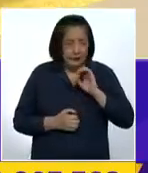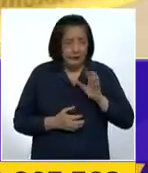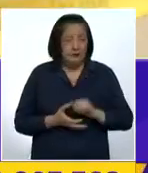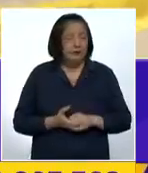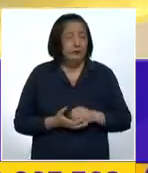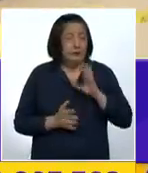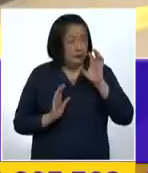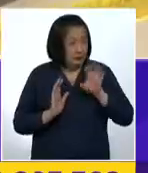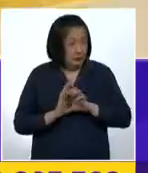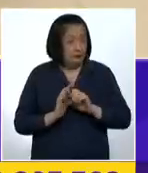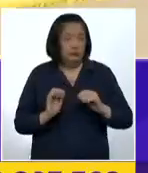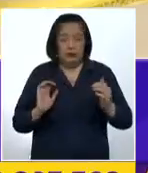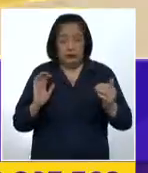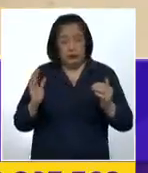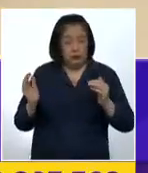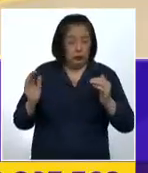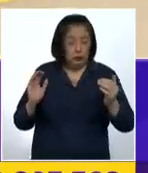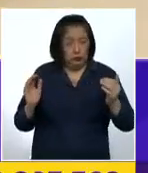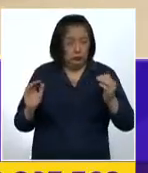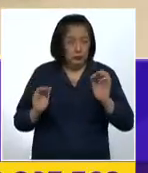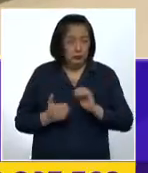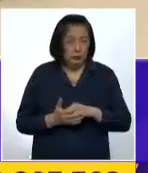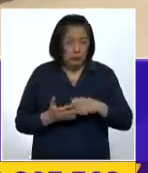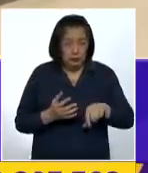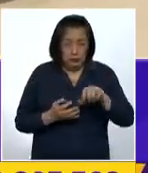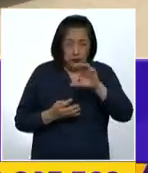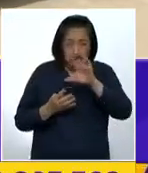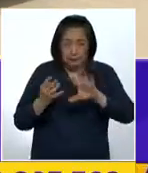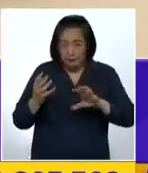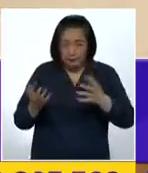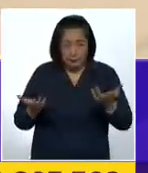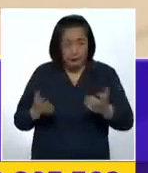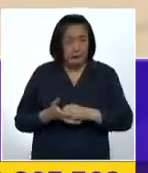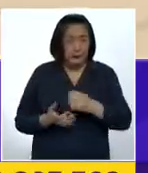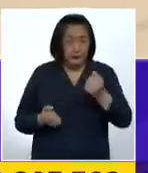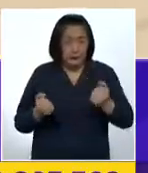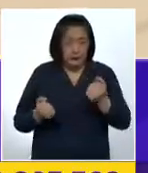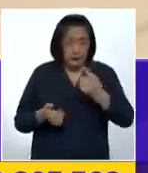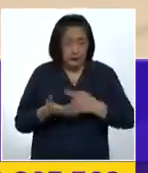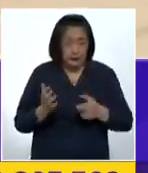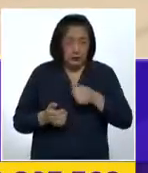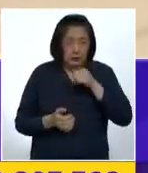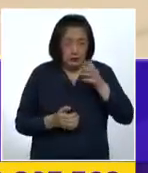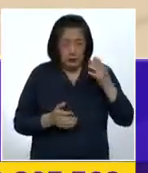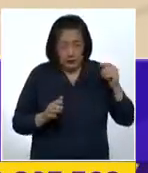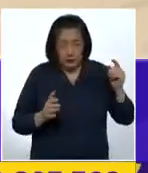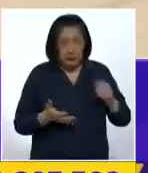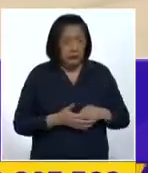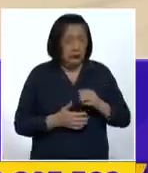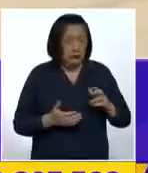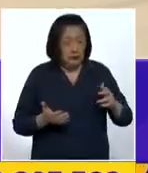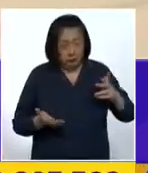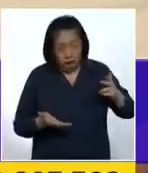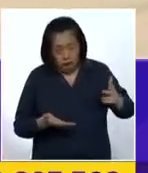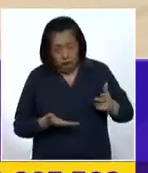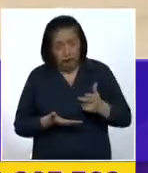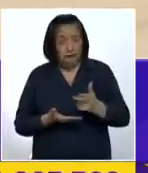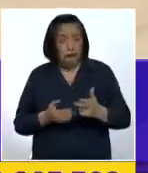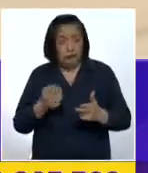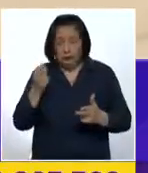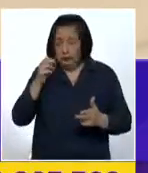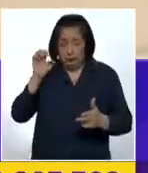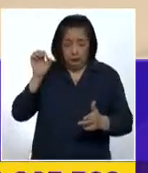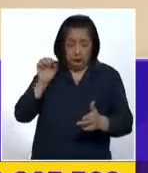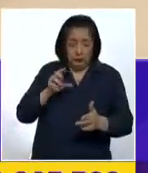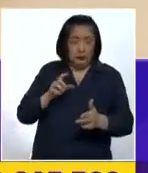ejemplo, si hacemos una comparación con las características del vehículo que participa ayer en el crimen y que se ve llegar por las cámaras de